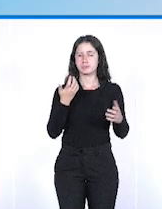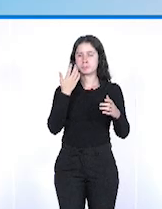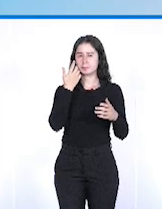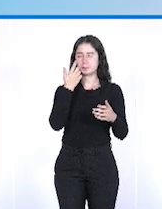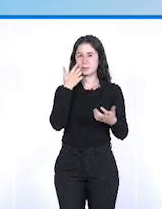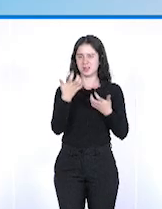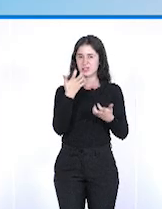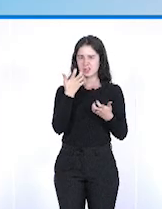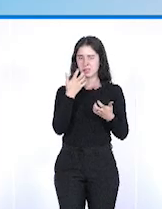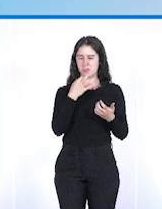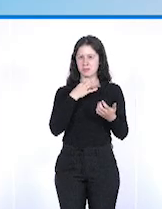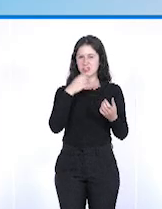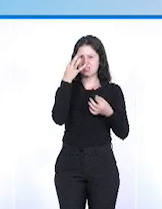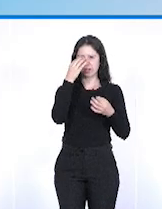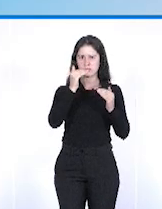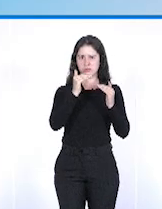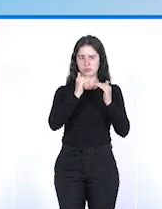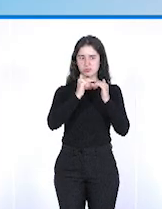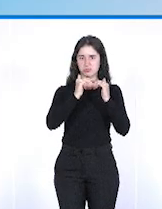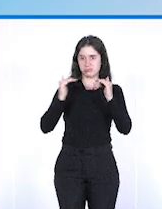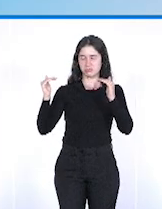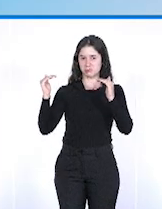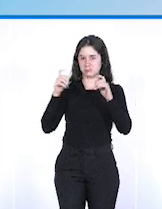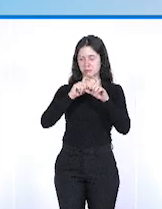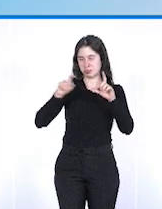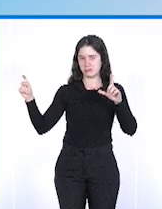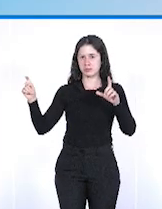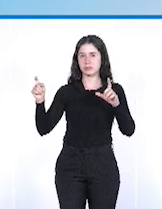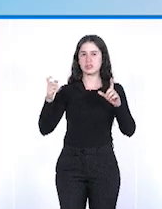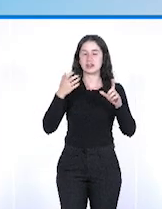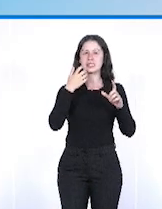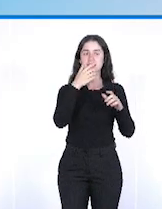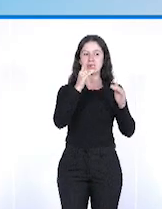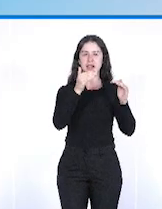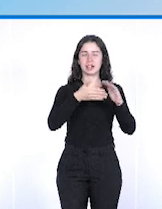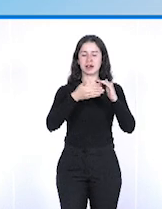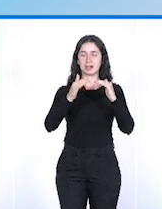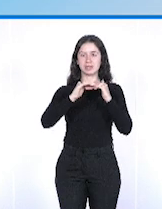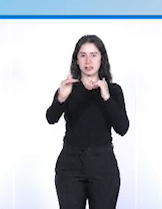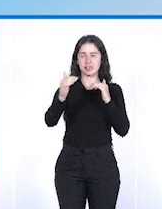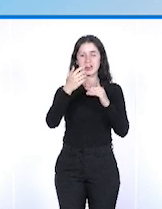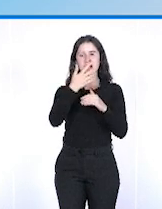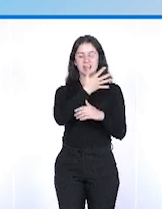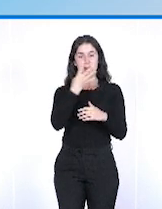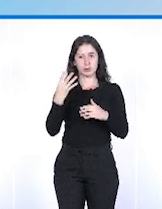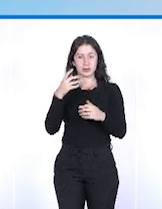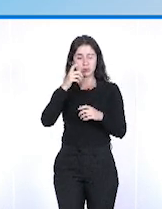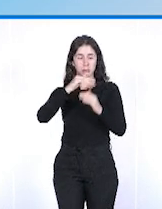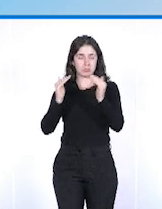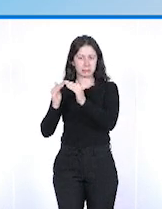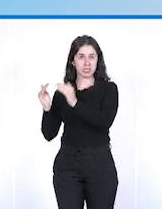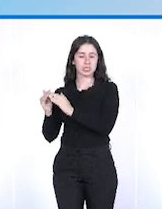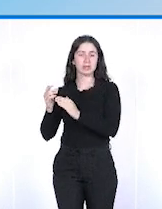estable Bueno también hay que explicar que de todas esas cuatro viviendas y las siete residencias sí lo hemos hecho una por